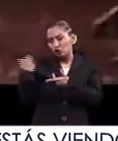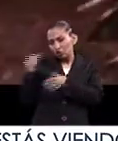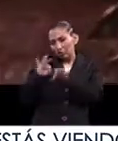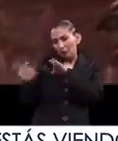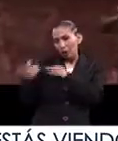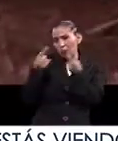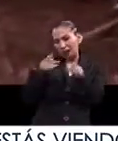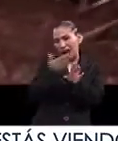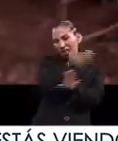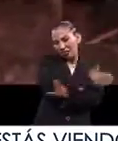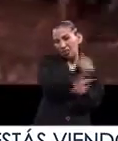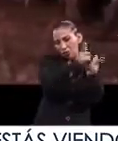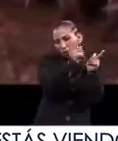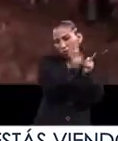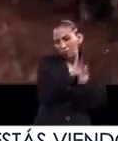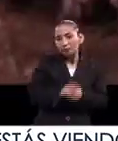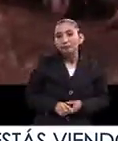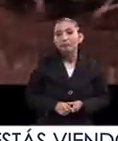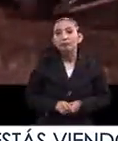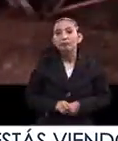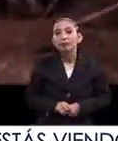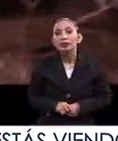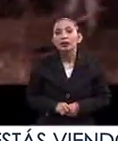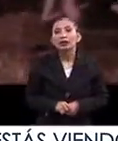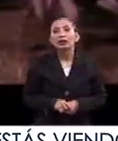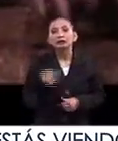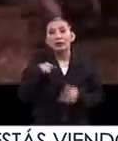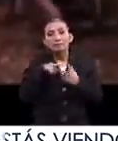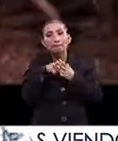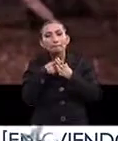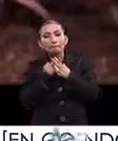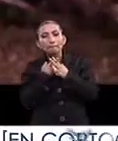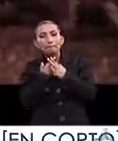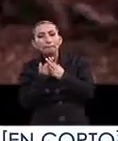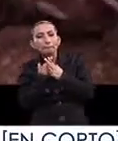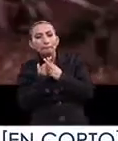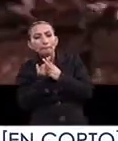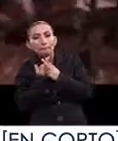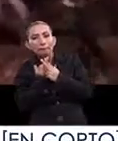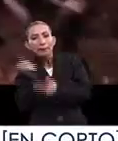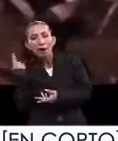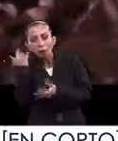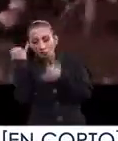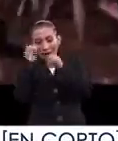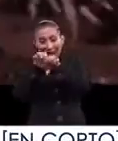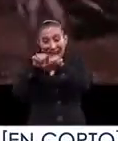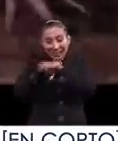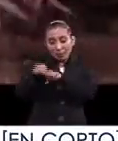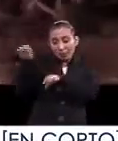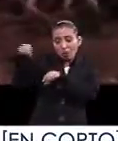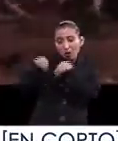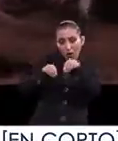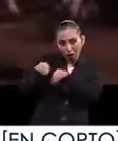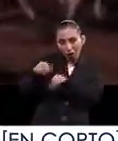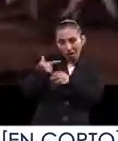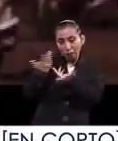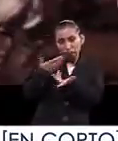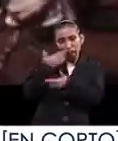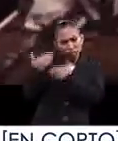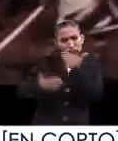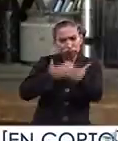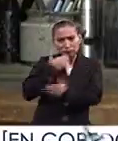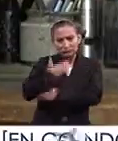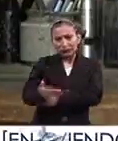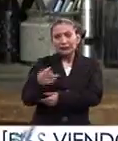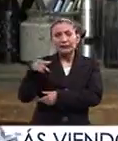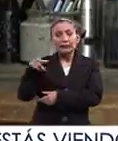como músico en nuestro grupo, empezamos a formar un equipo que ha funcionado hasta la